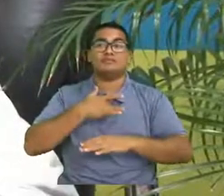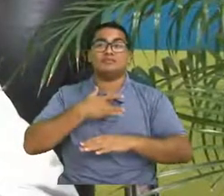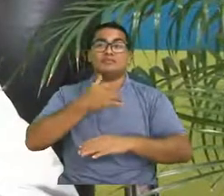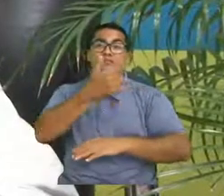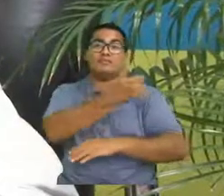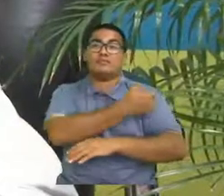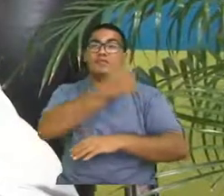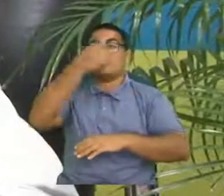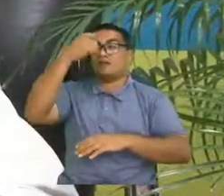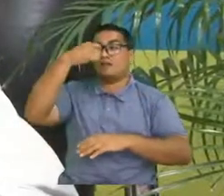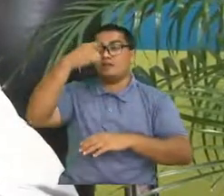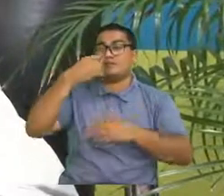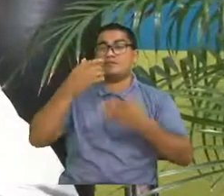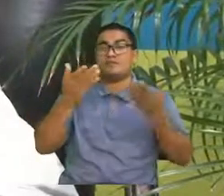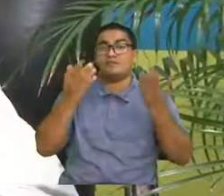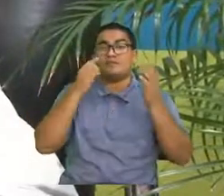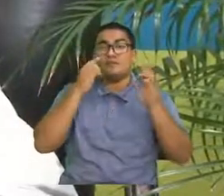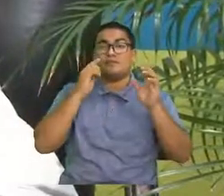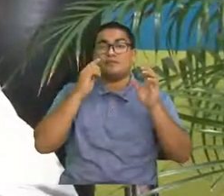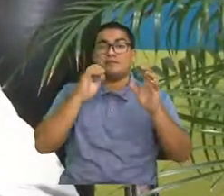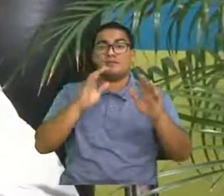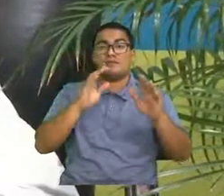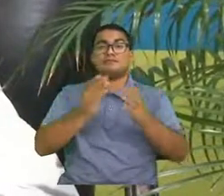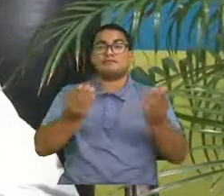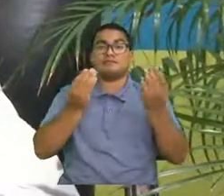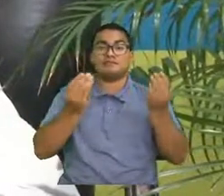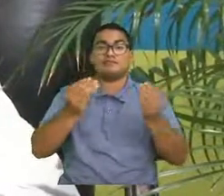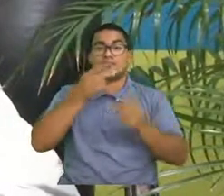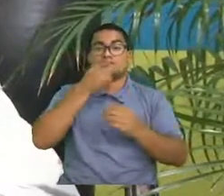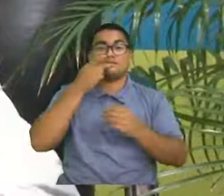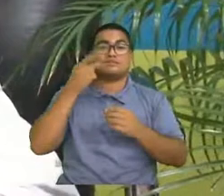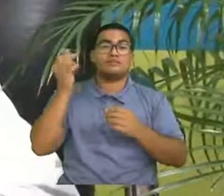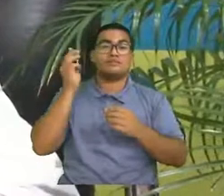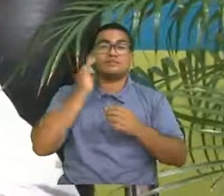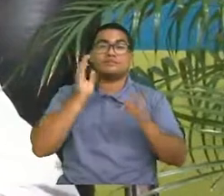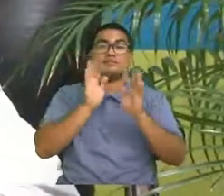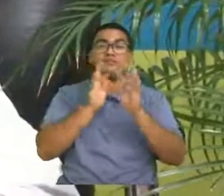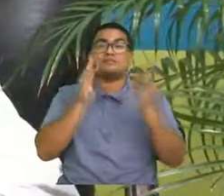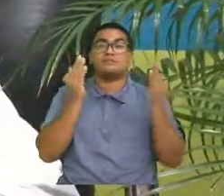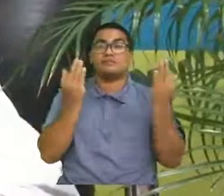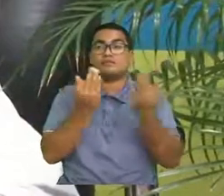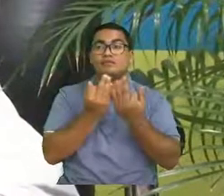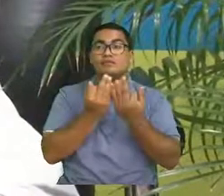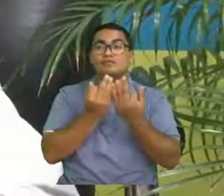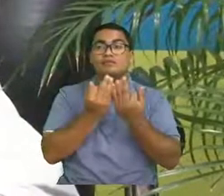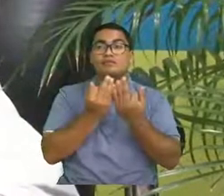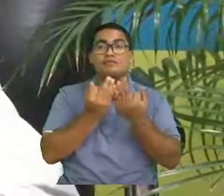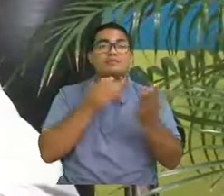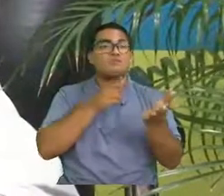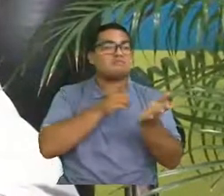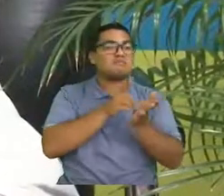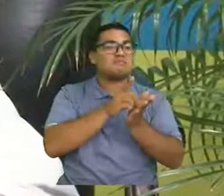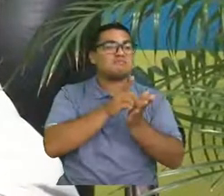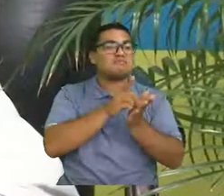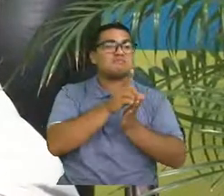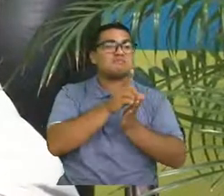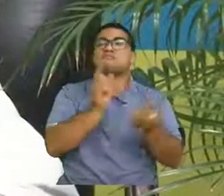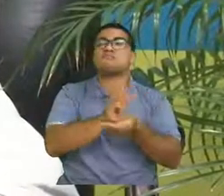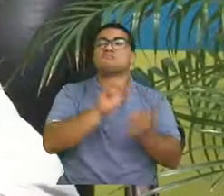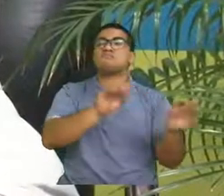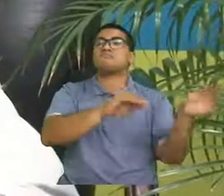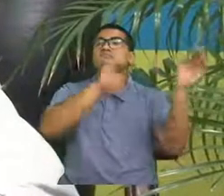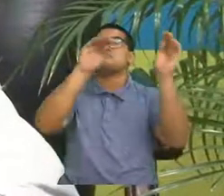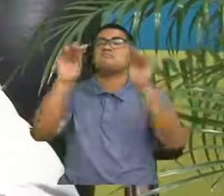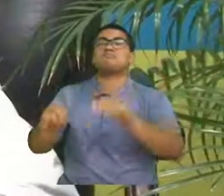a como es. Uh-huh. A veces muchos padres de familia que cambian de dirección, se van para Matagalpa, para